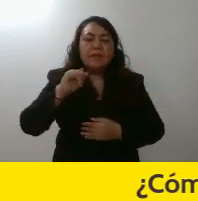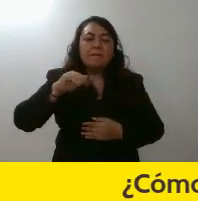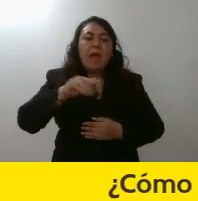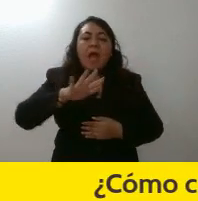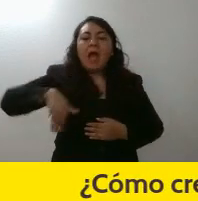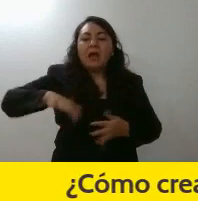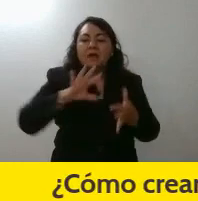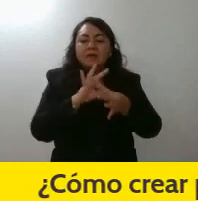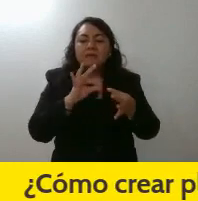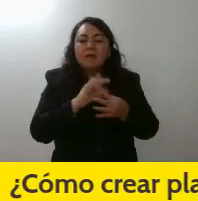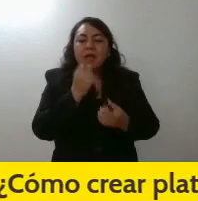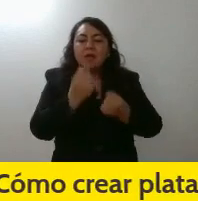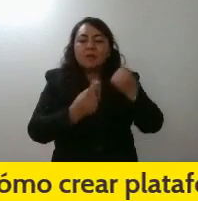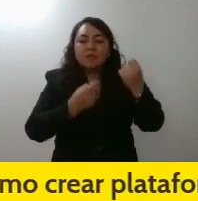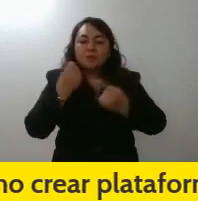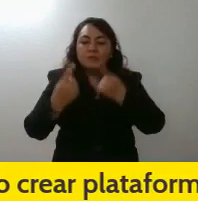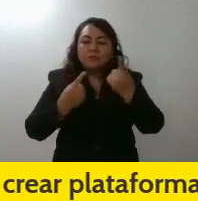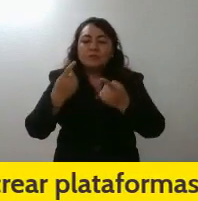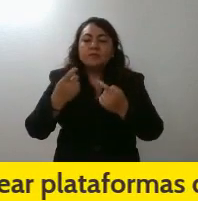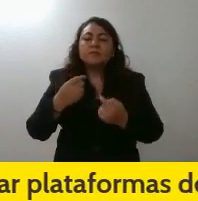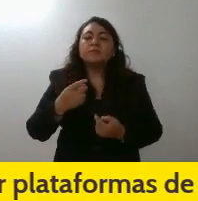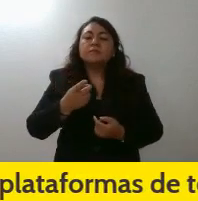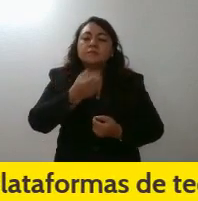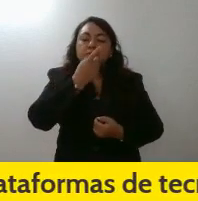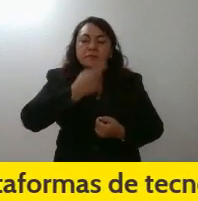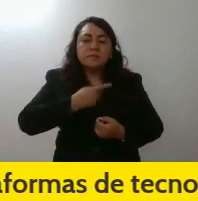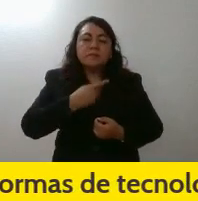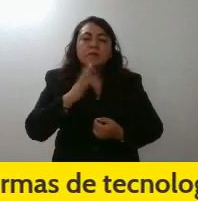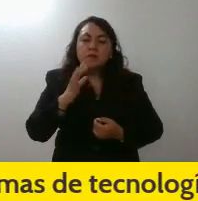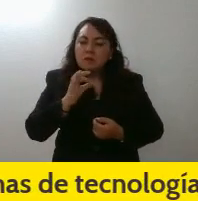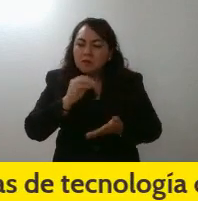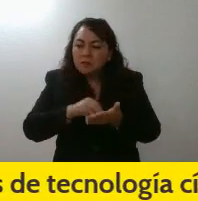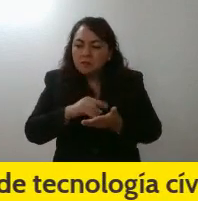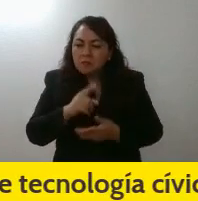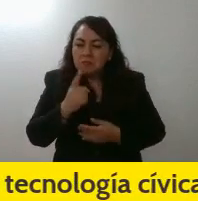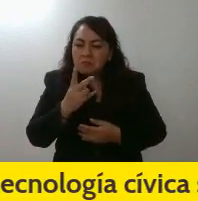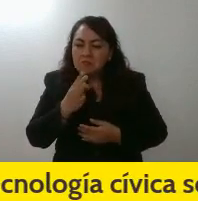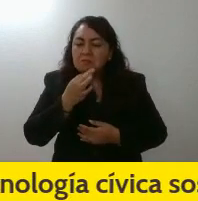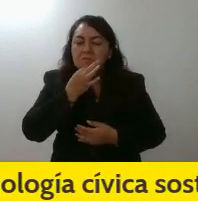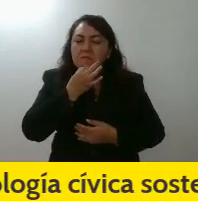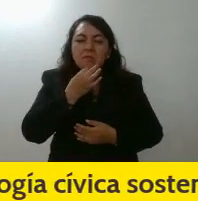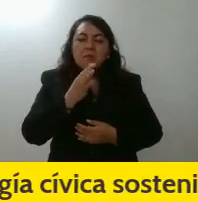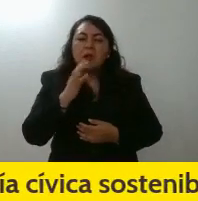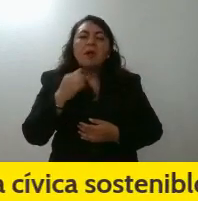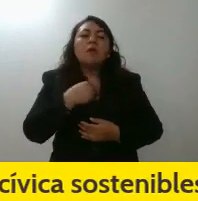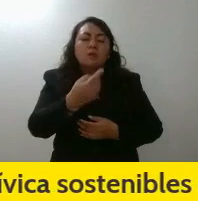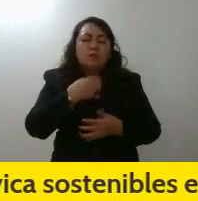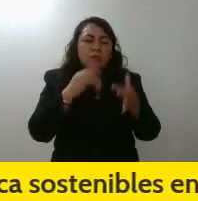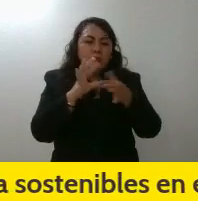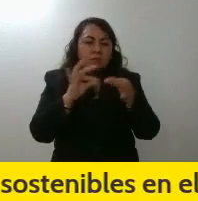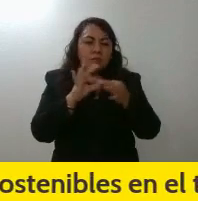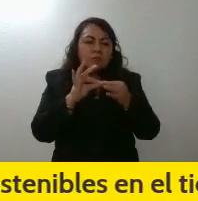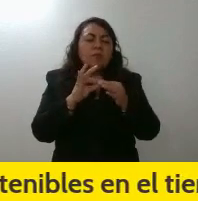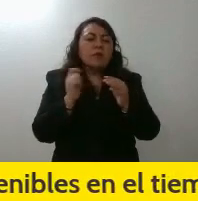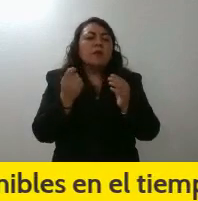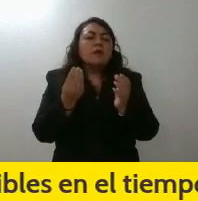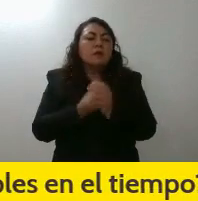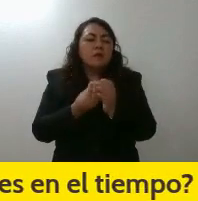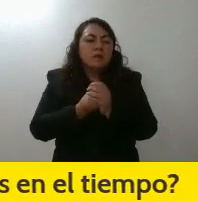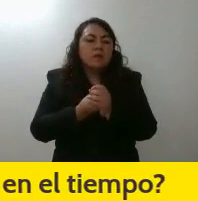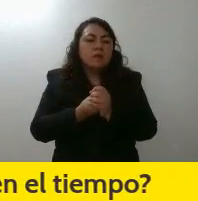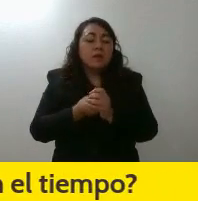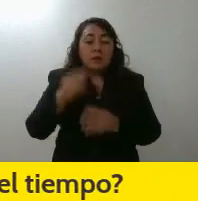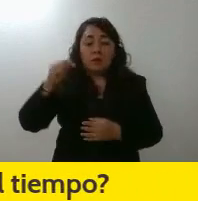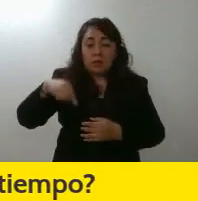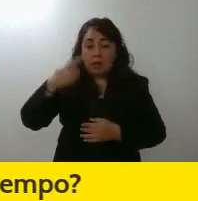antes algunas colaboraciones, creo que tenemos unos minutitos nomás. ¿Querés contarnos un poco esta clave, ¿no? Porque sí. Acá